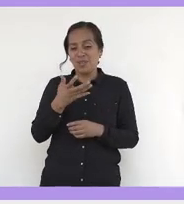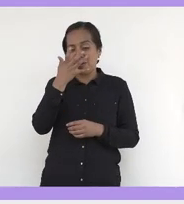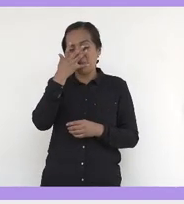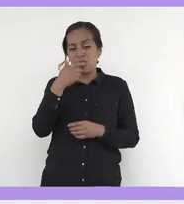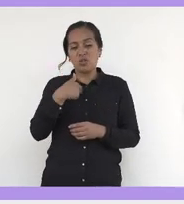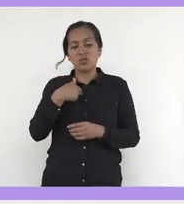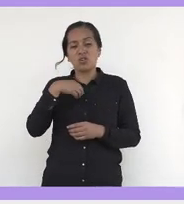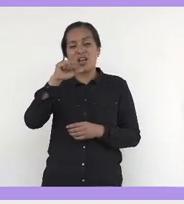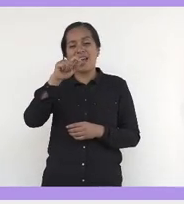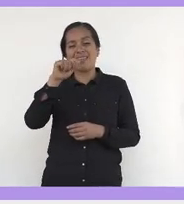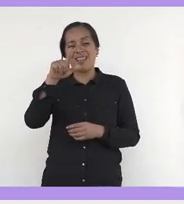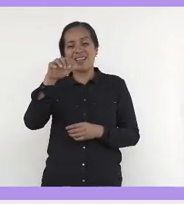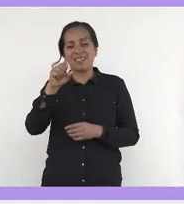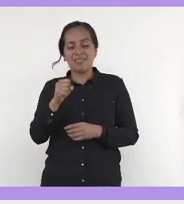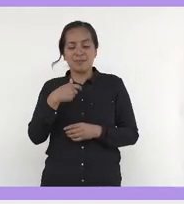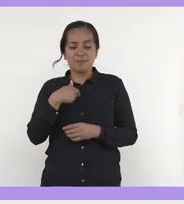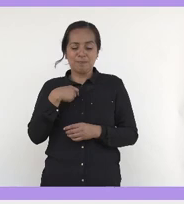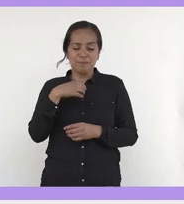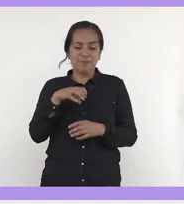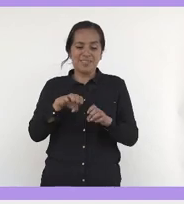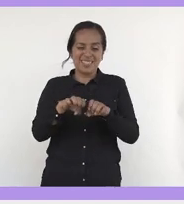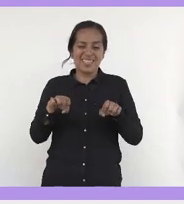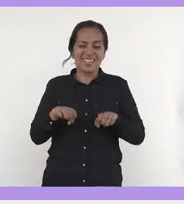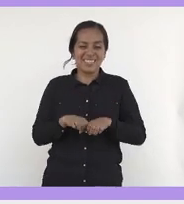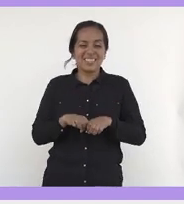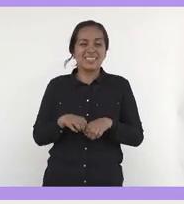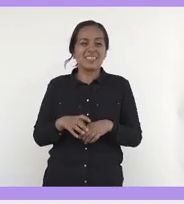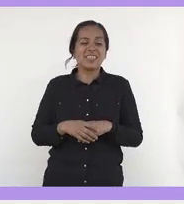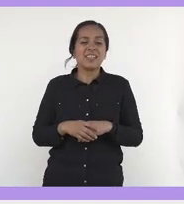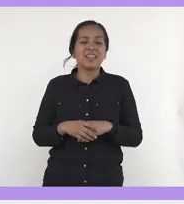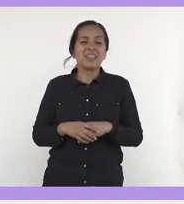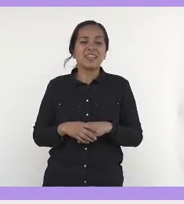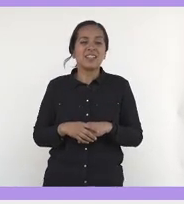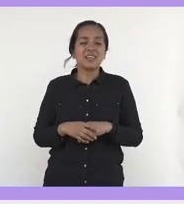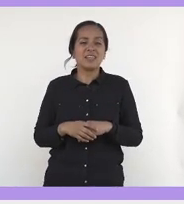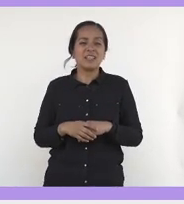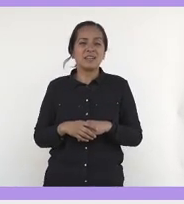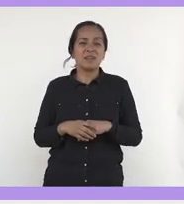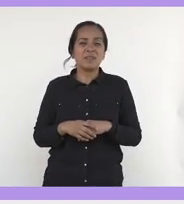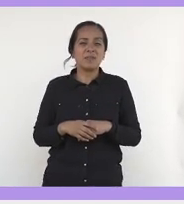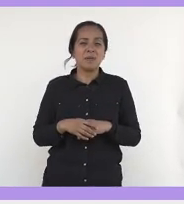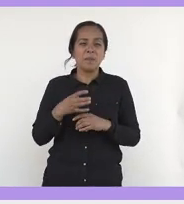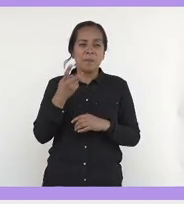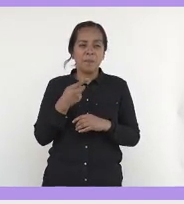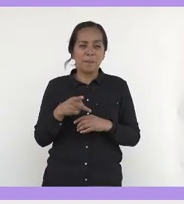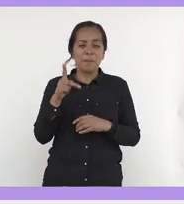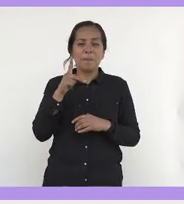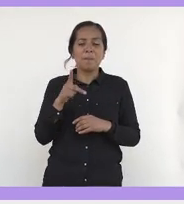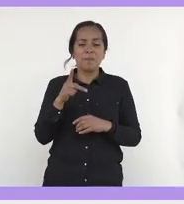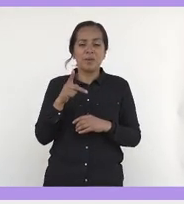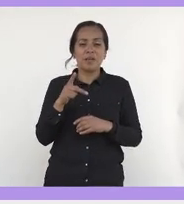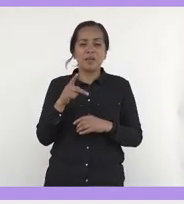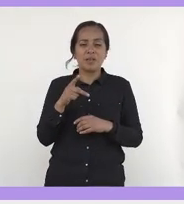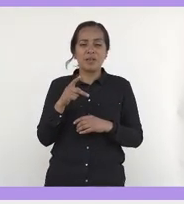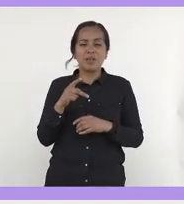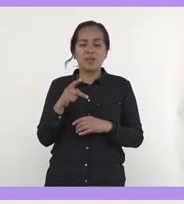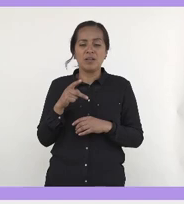soy Atlas no me da pena Este pero pero